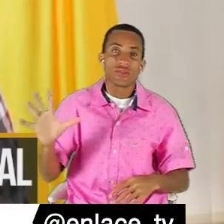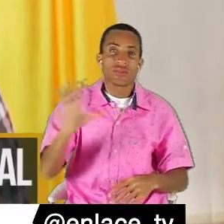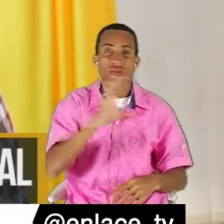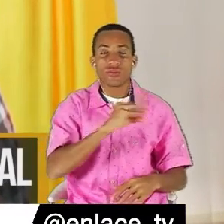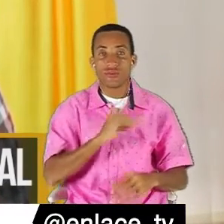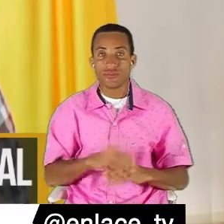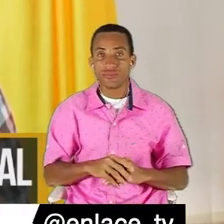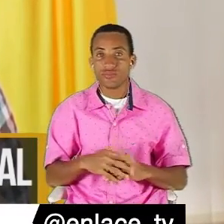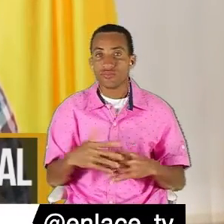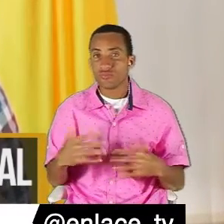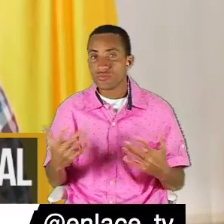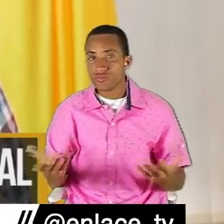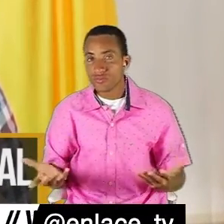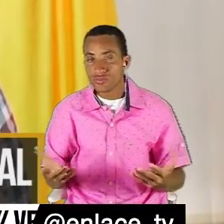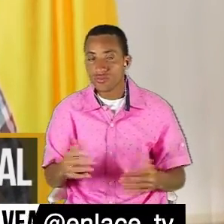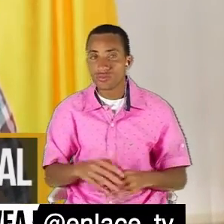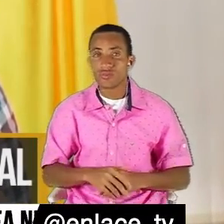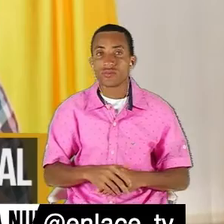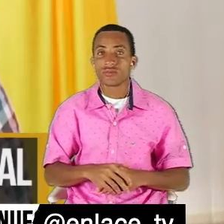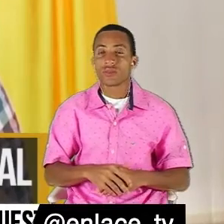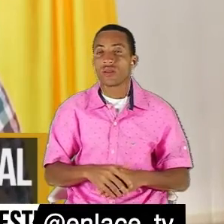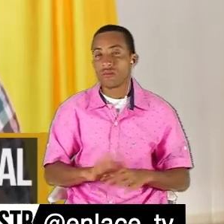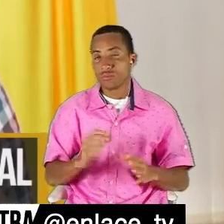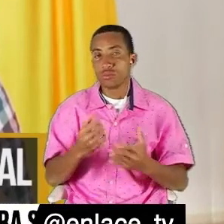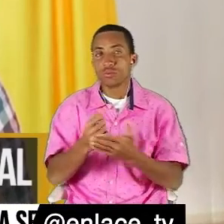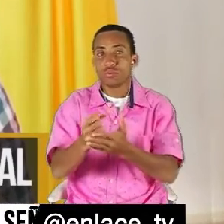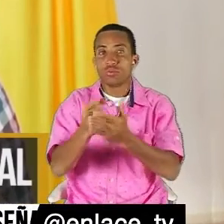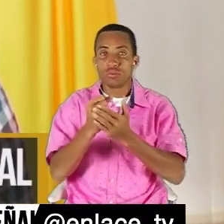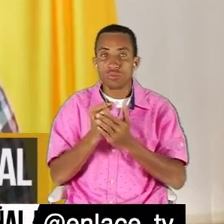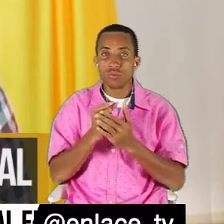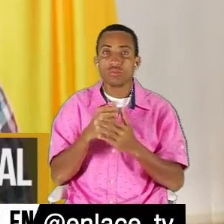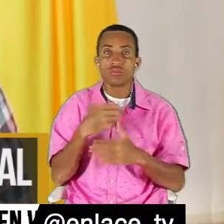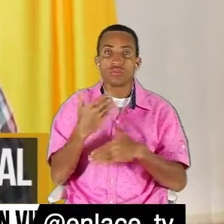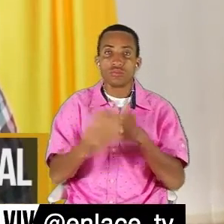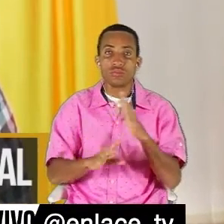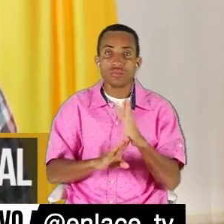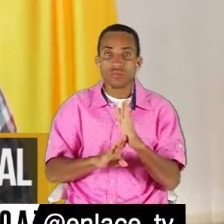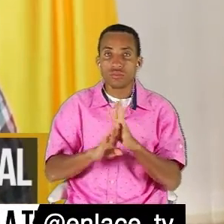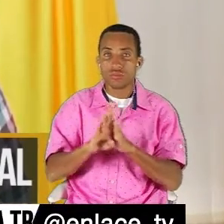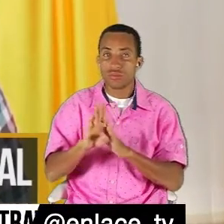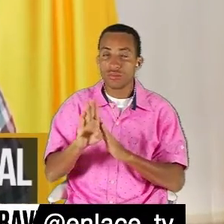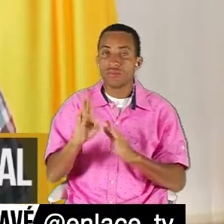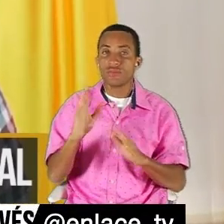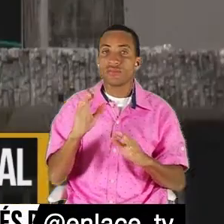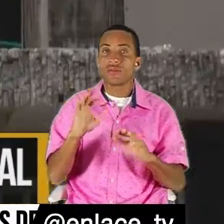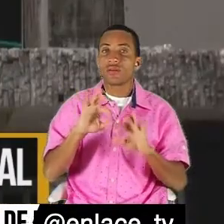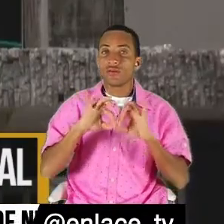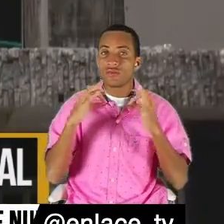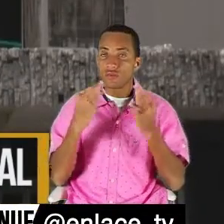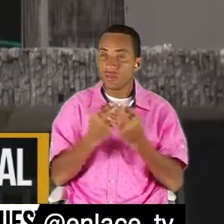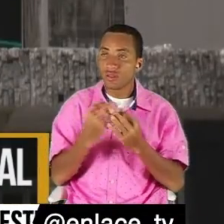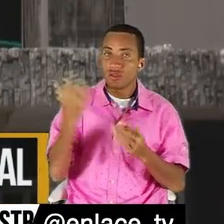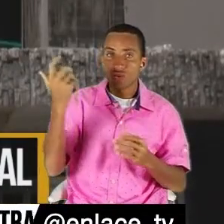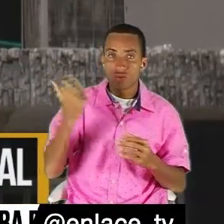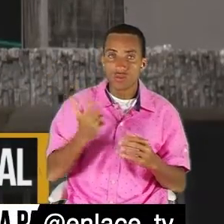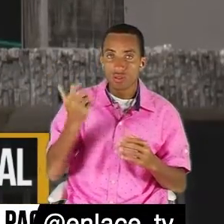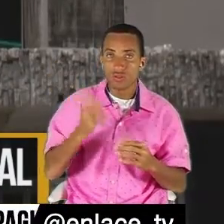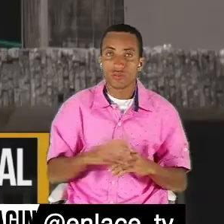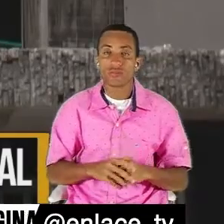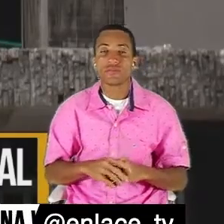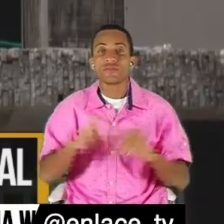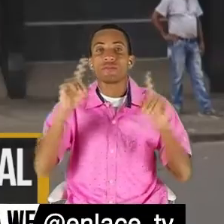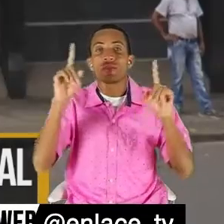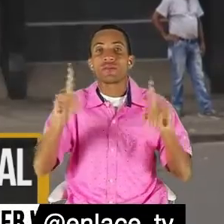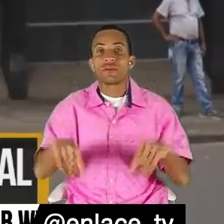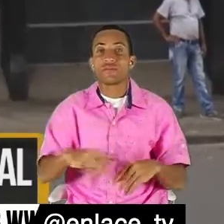con el insumo que nos ayuda a desarrollar el subsidio familiar en Barranca Bermeja. La Caja de Compensación Familiar